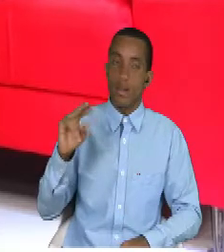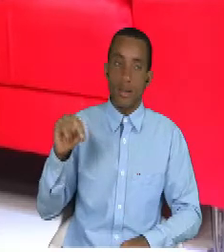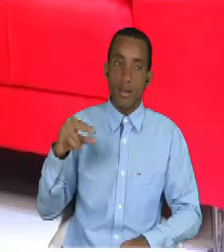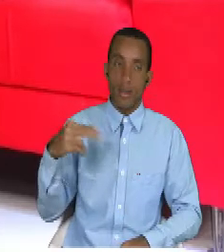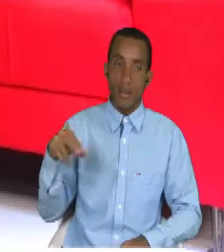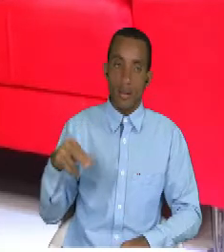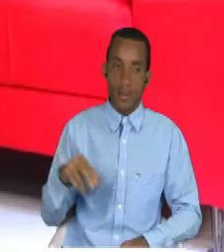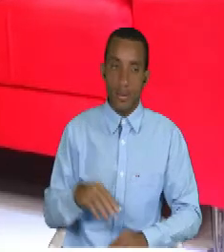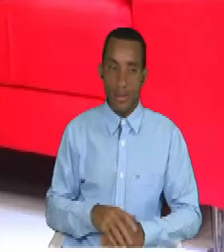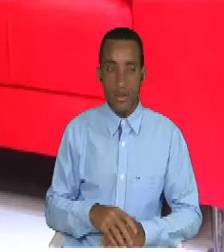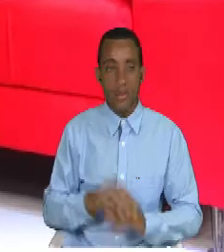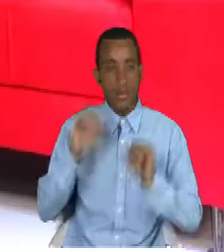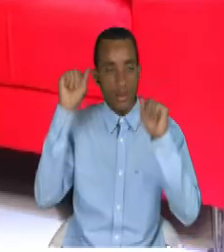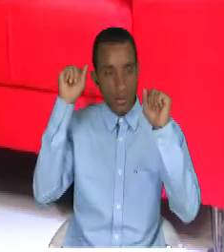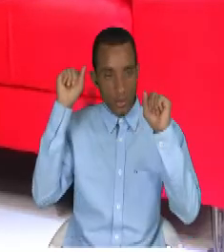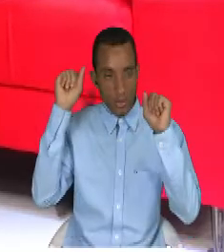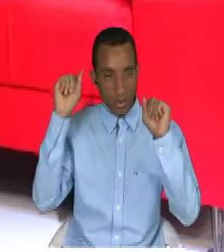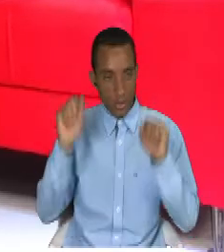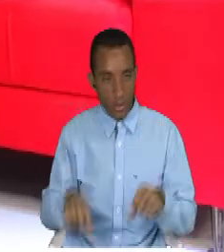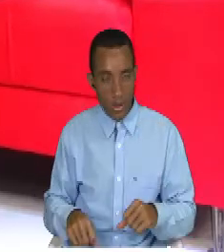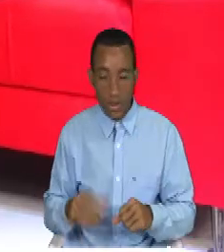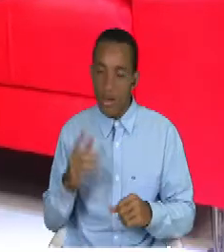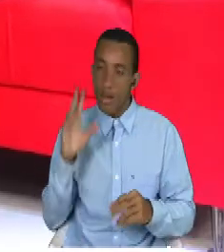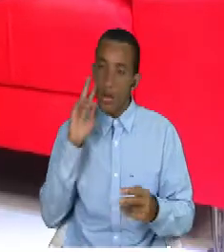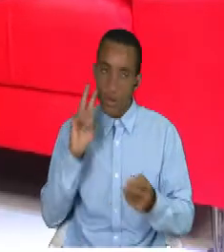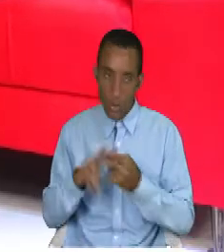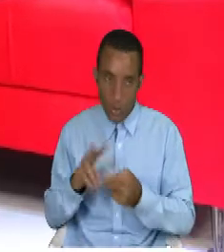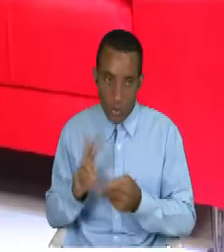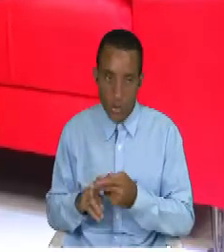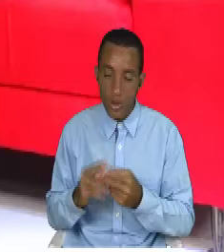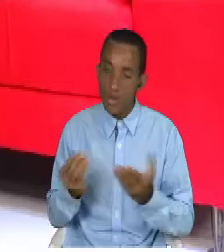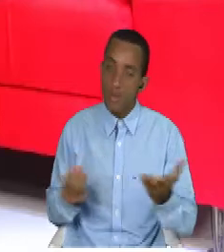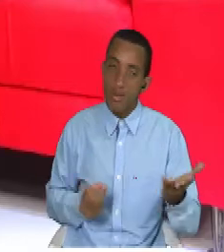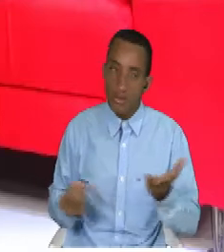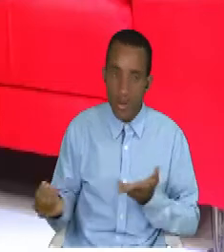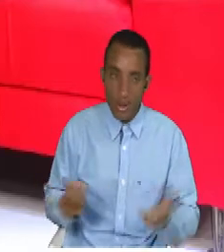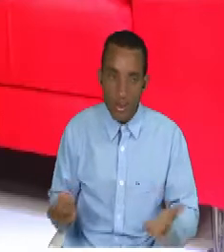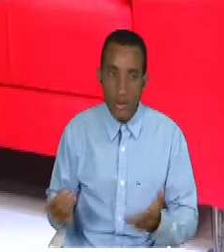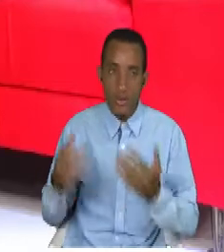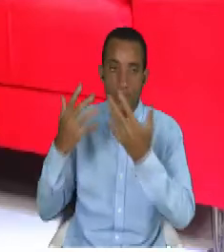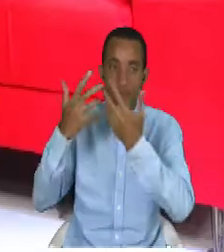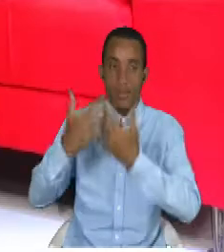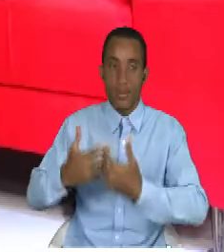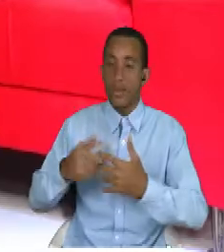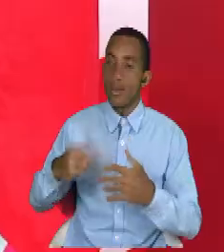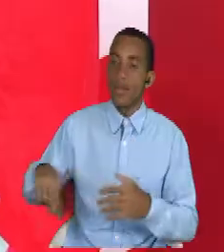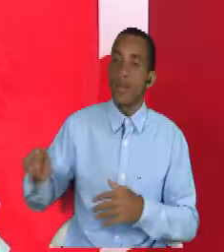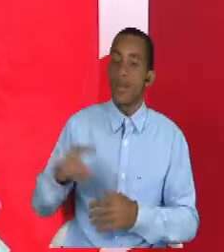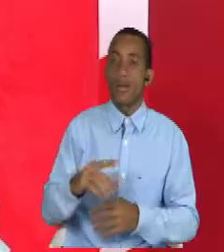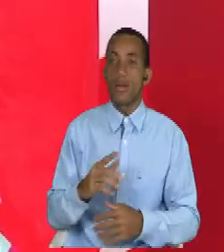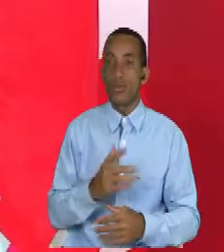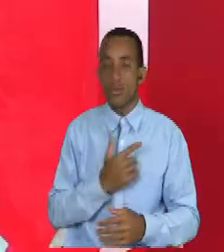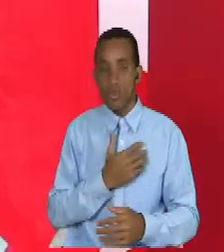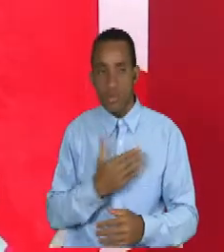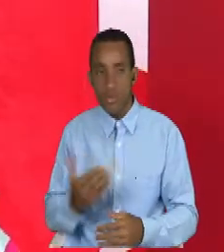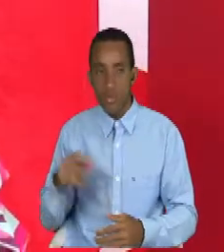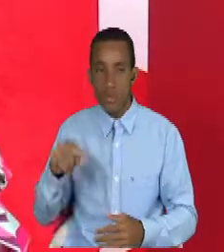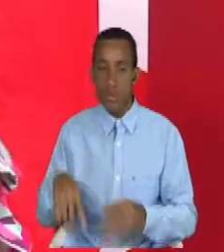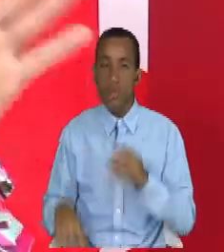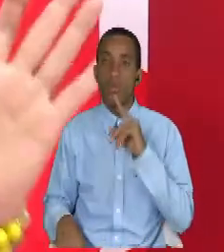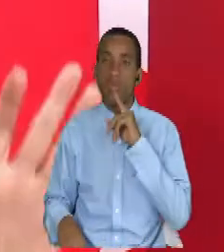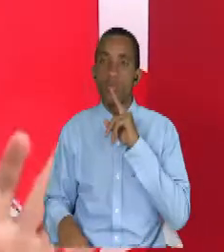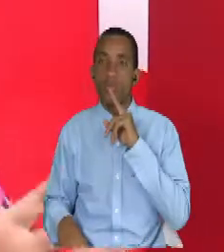todos ustedes conozcan cuáles son a detalle todos esos servicios que ellos como empresa están ofreciendo no solamente en barrancabermeja y bucaramanga